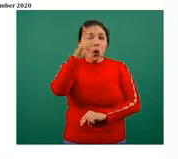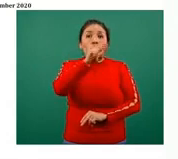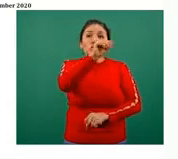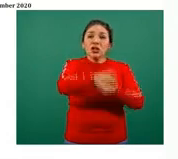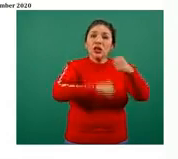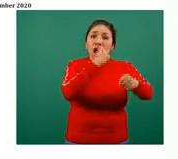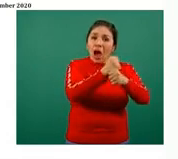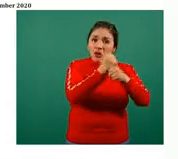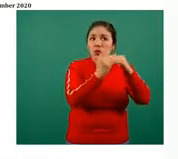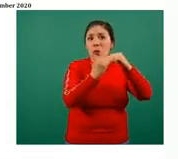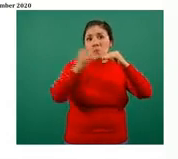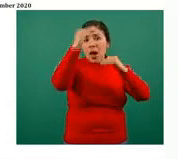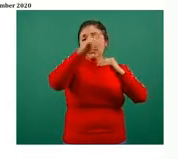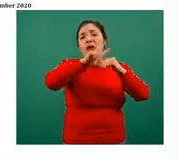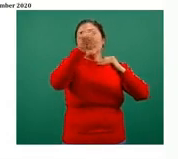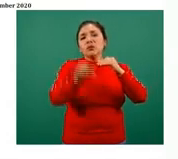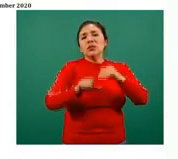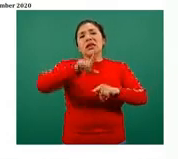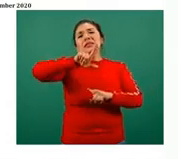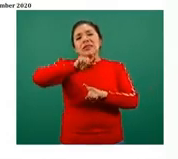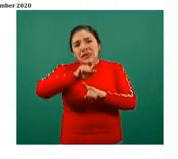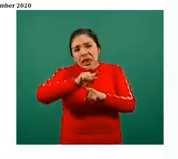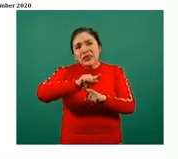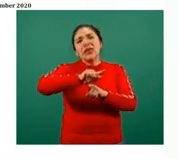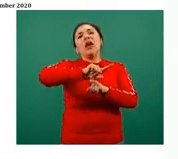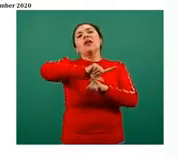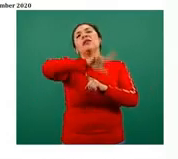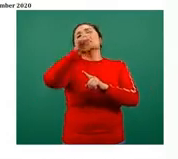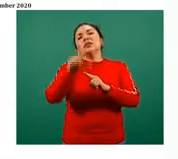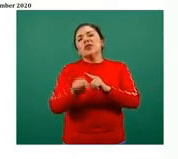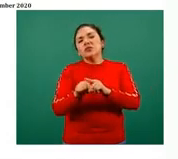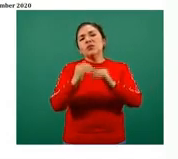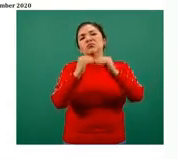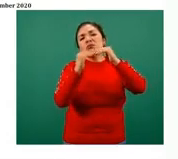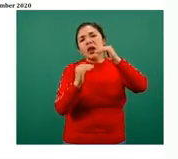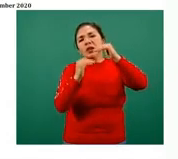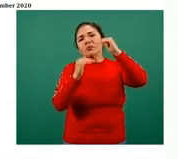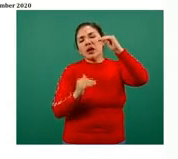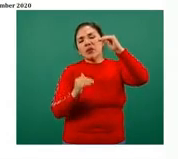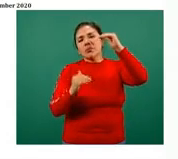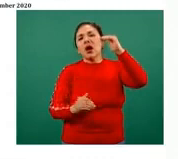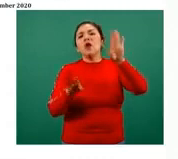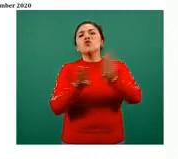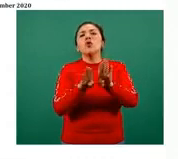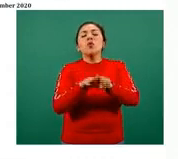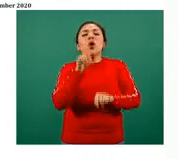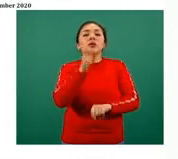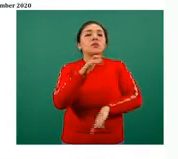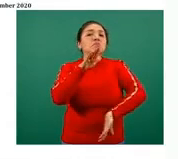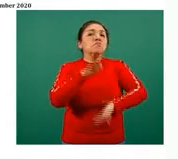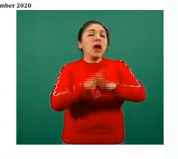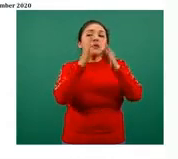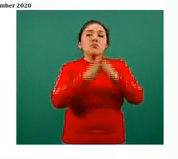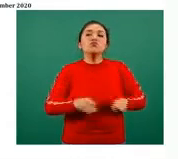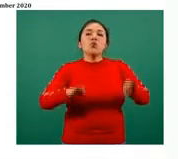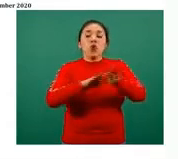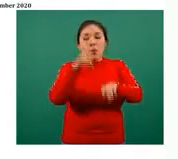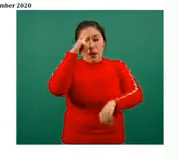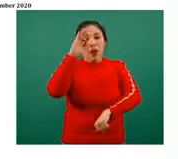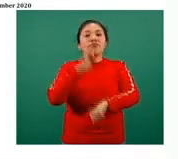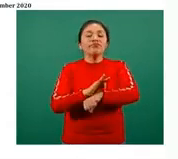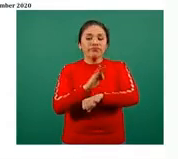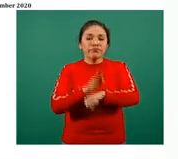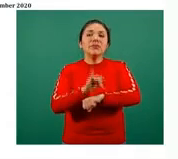después descendente por década de la vida, como el mayor beneficio de la